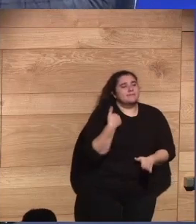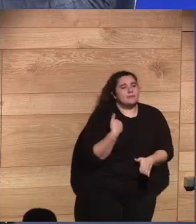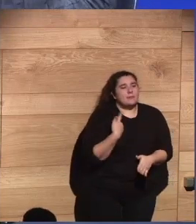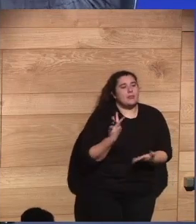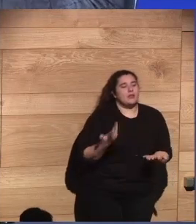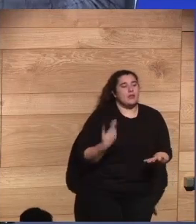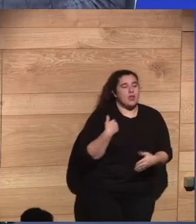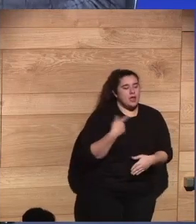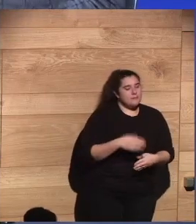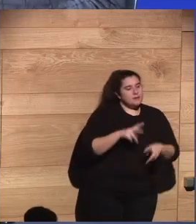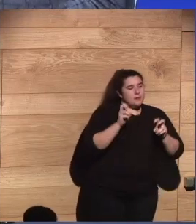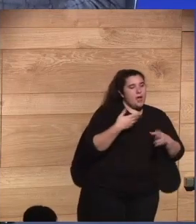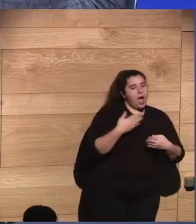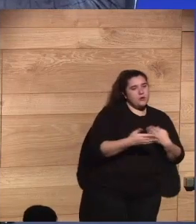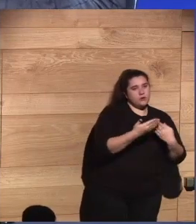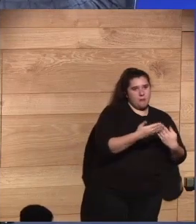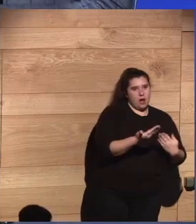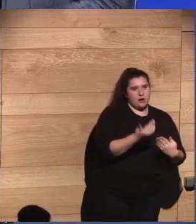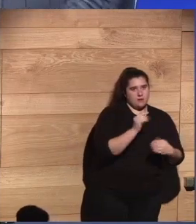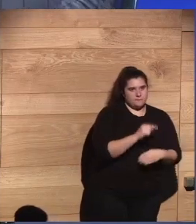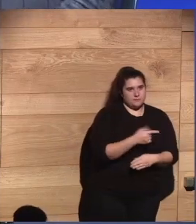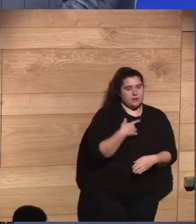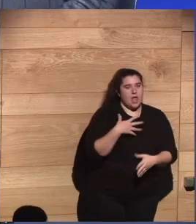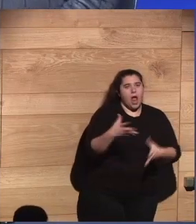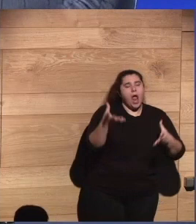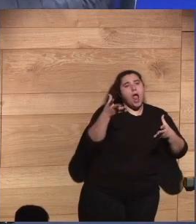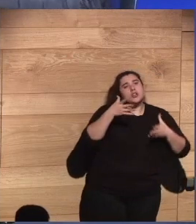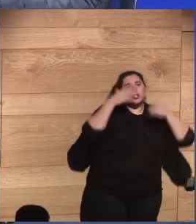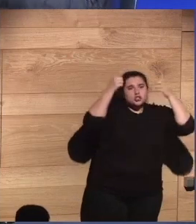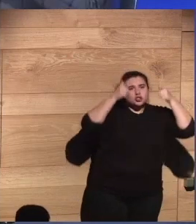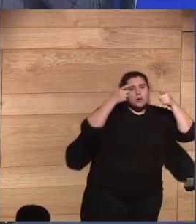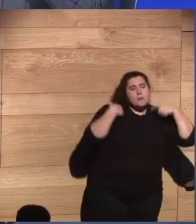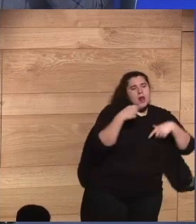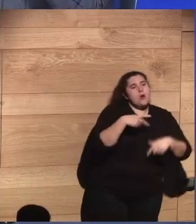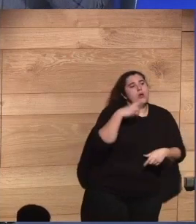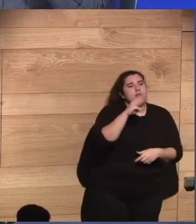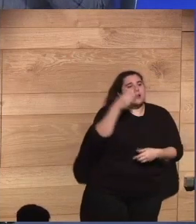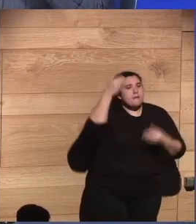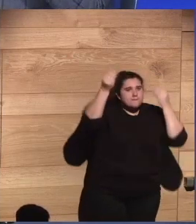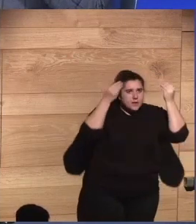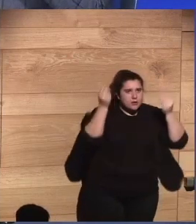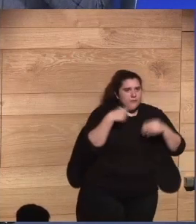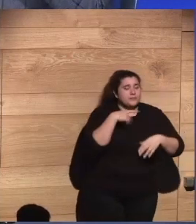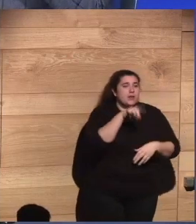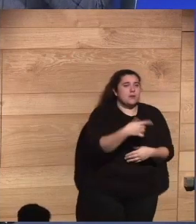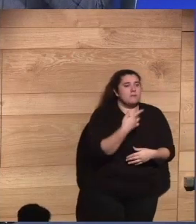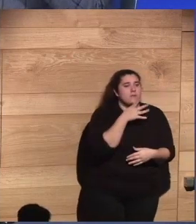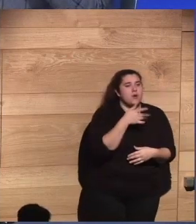la contemporaneidad, ya vamos a llegar al sombrero de Tres Picos, ¿no? Pero del amor brujo. Pero a la